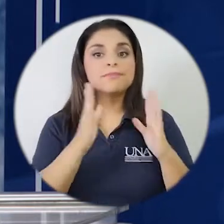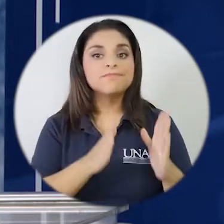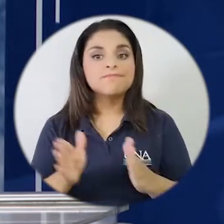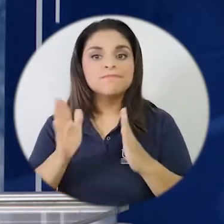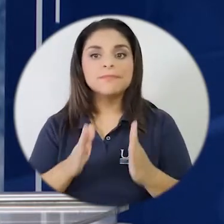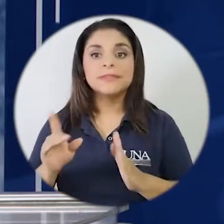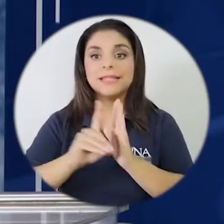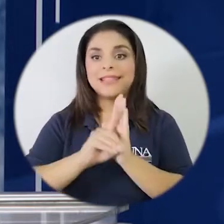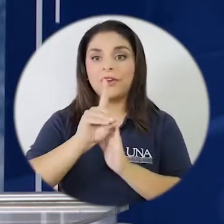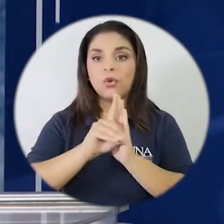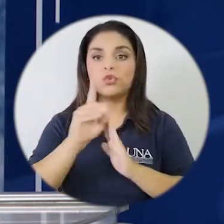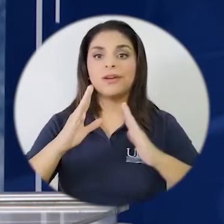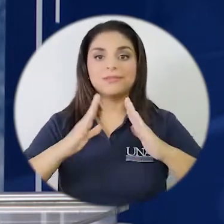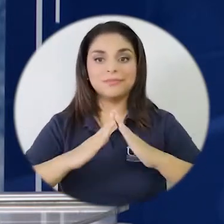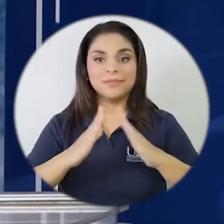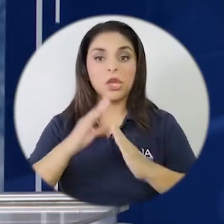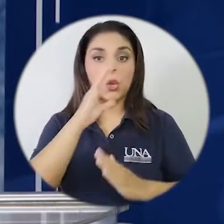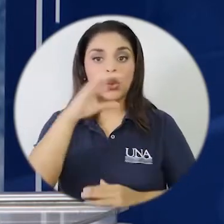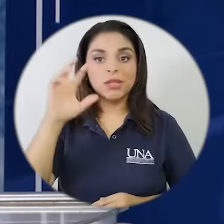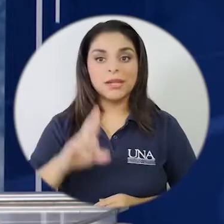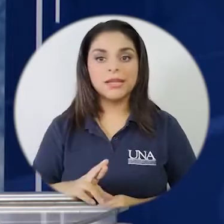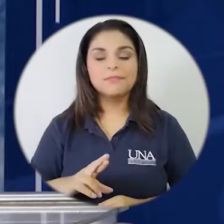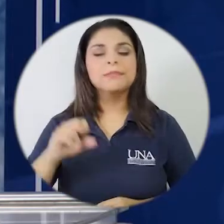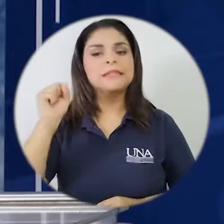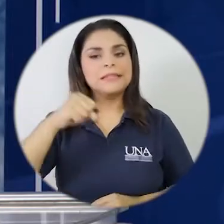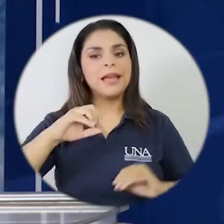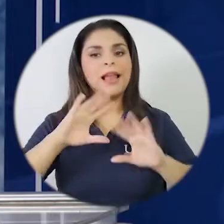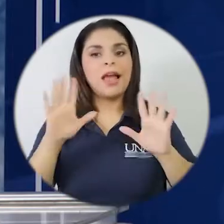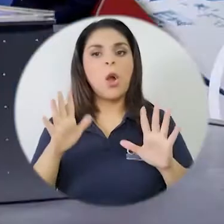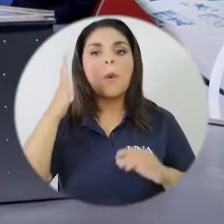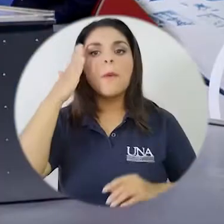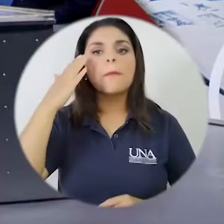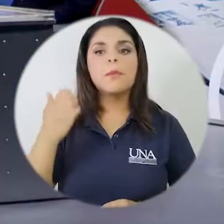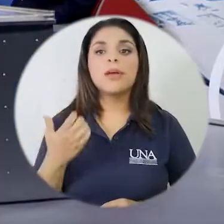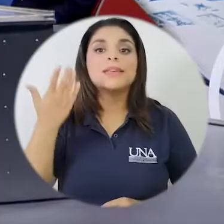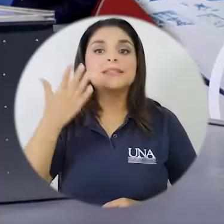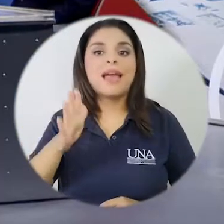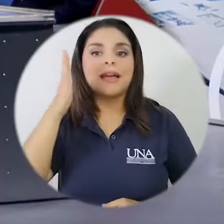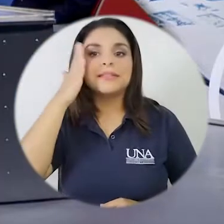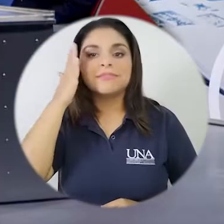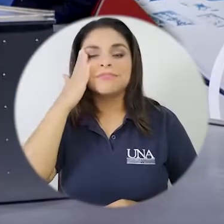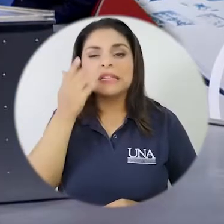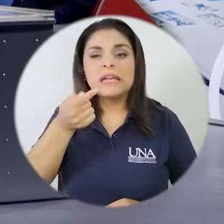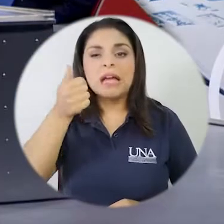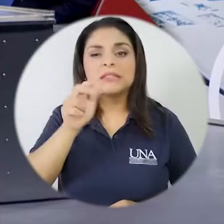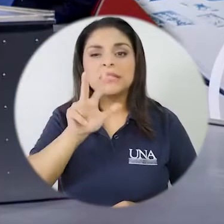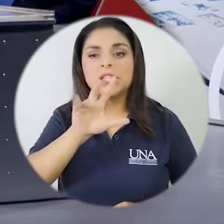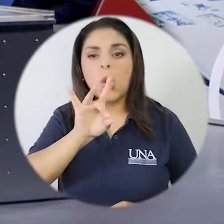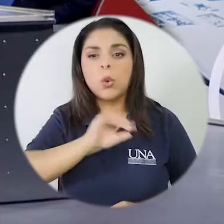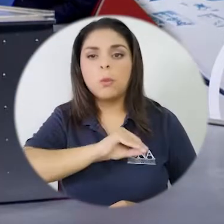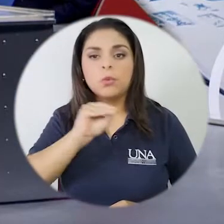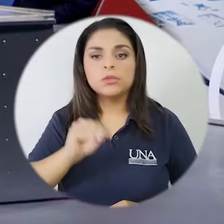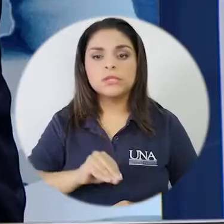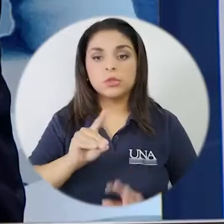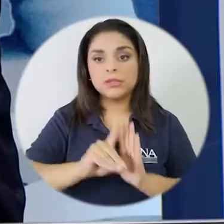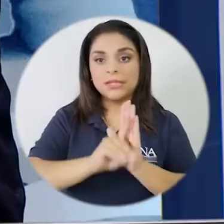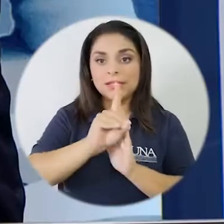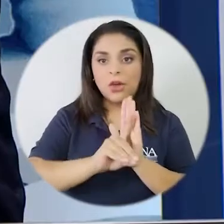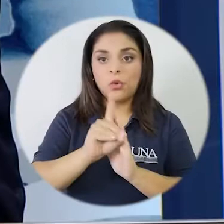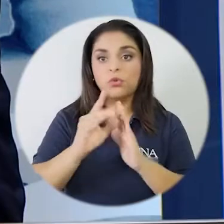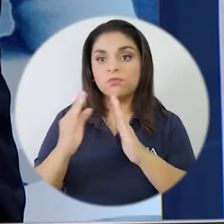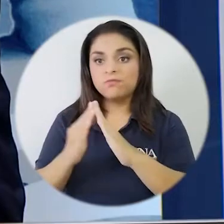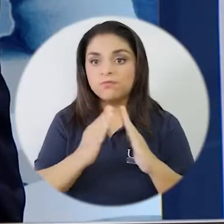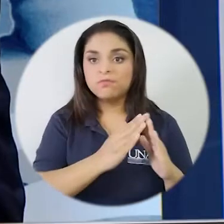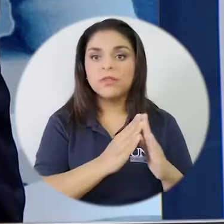en la planificación del desarrollo habitacional en Costa Rica. Claro, teniendo presente que casi el 38% del